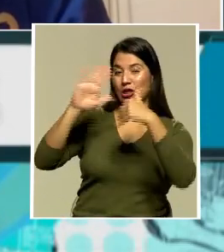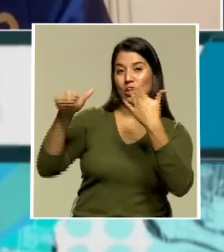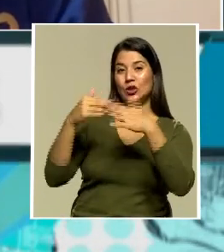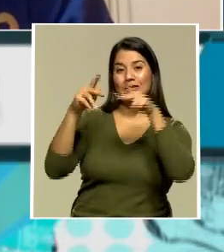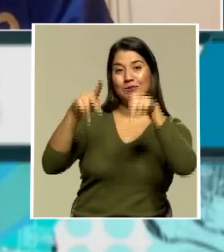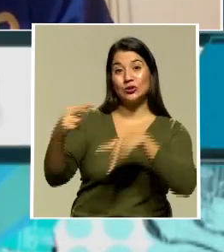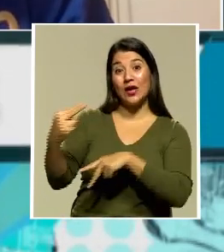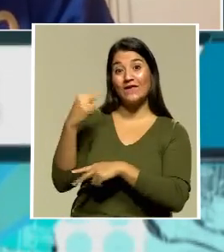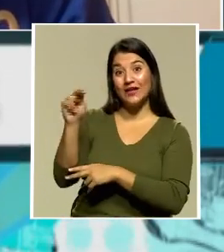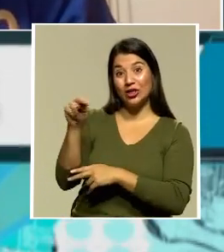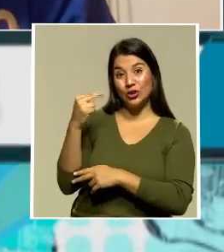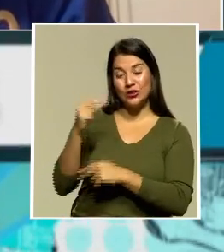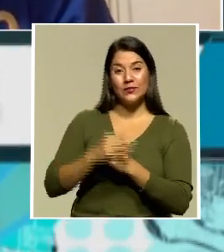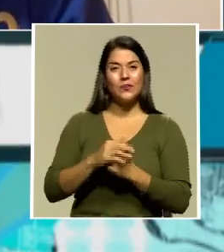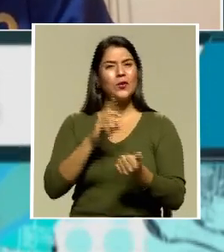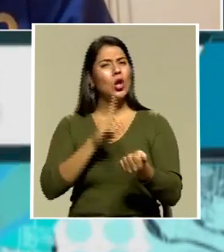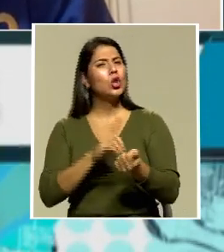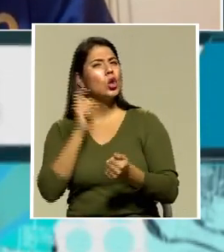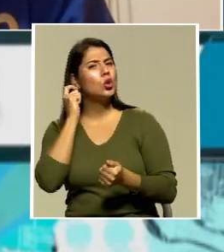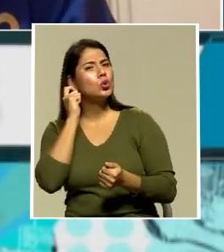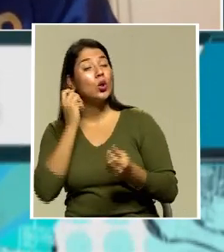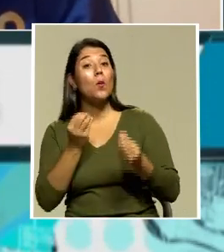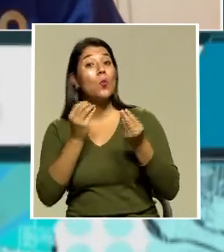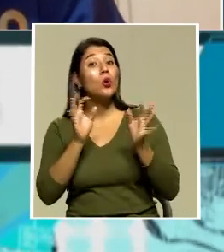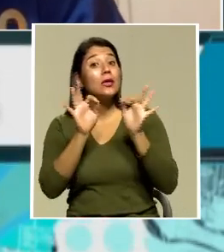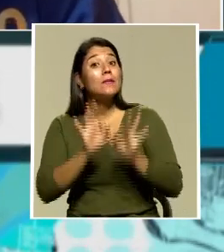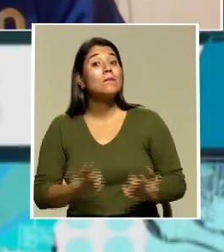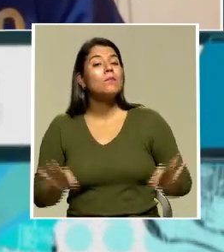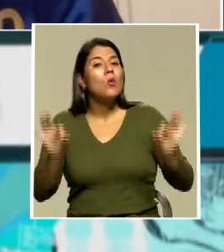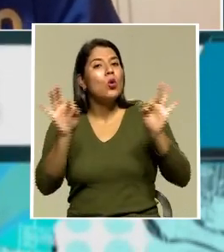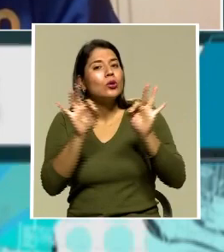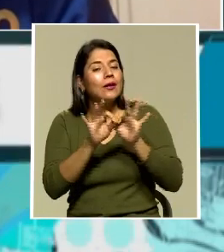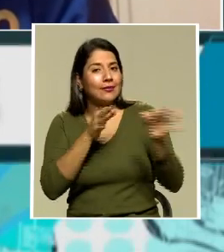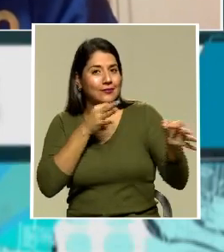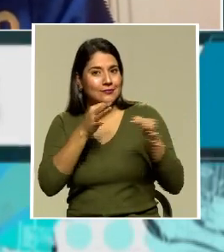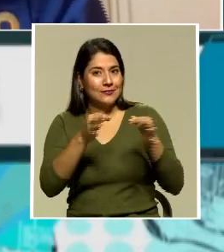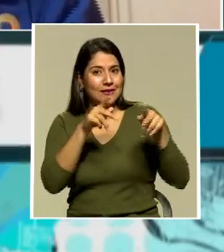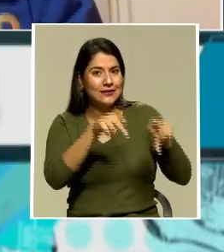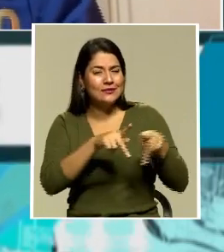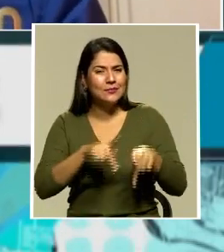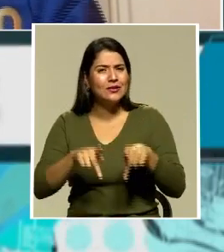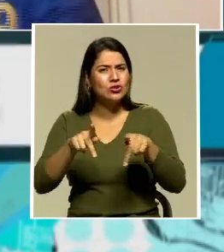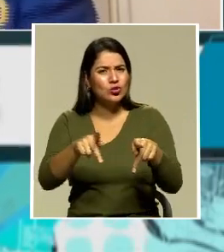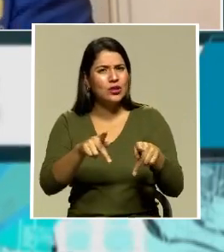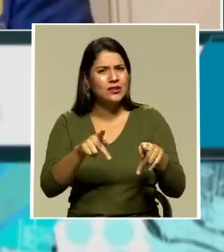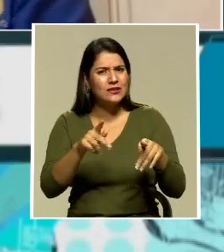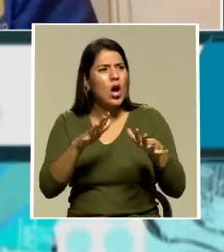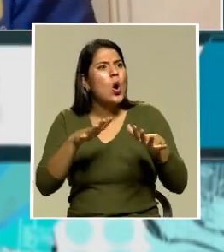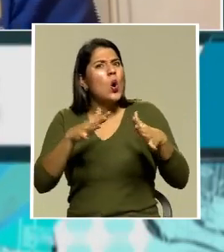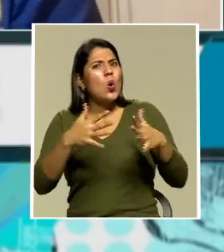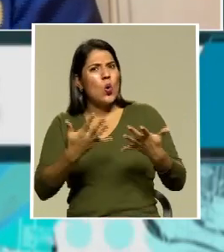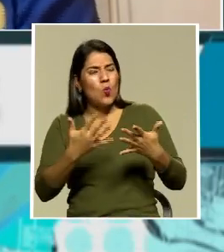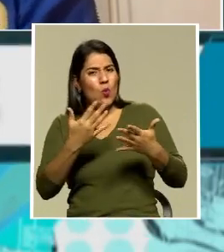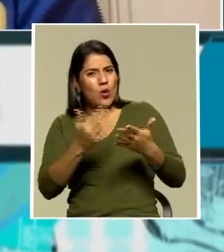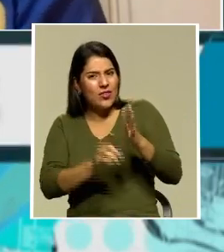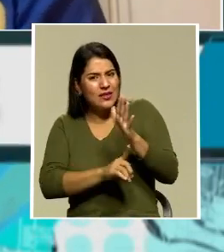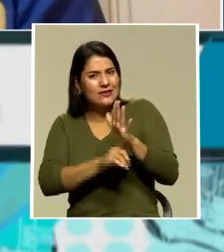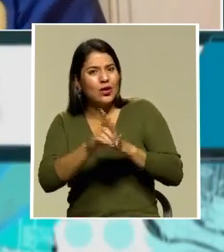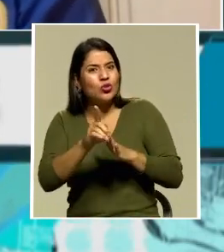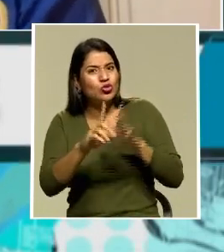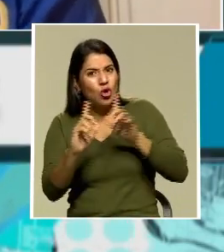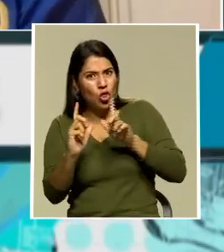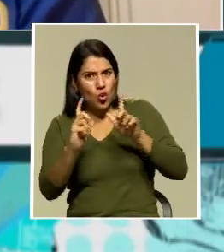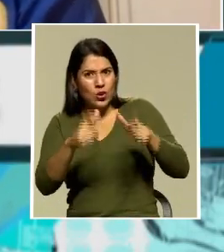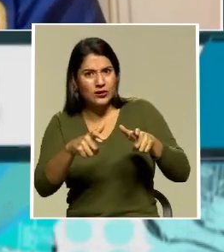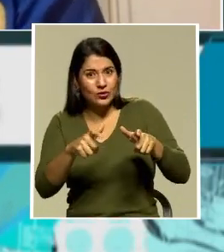noticias. Doctora, sería importante contextualizar a la población de dónde surge esta donación y el cómo se verán